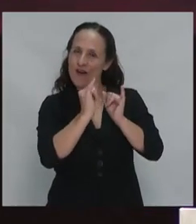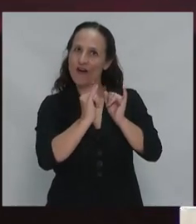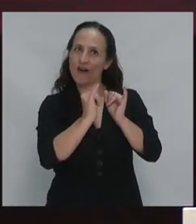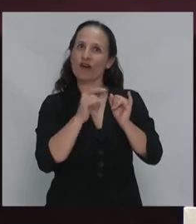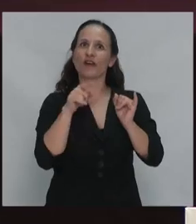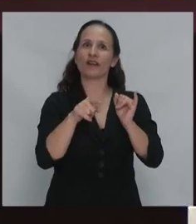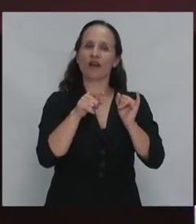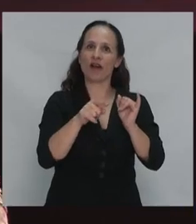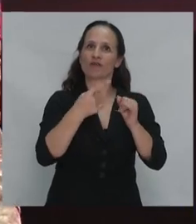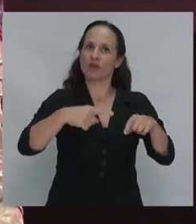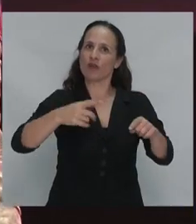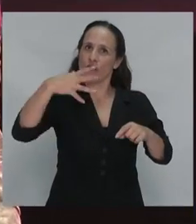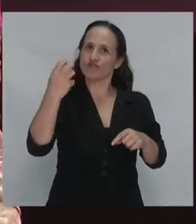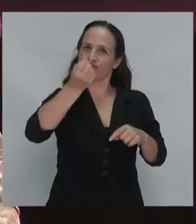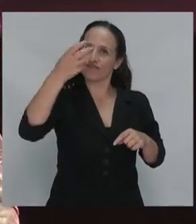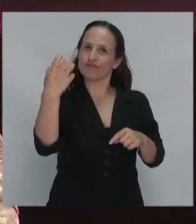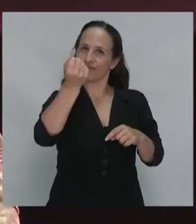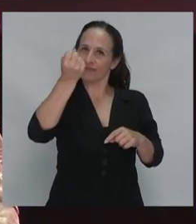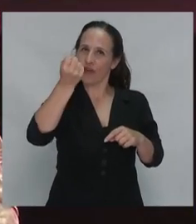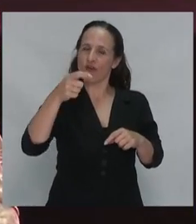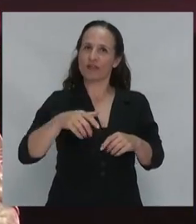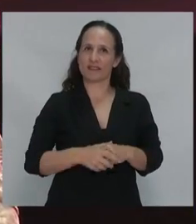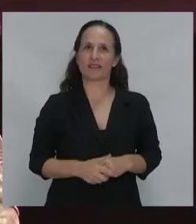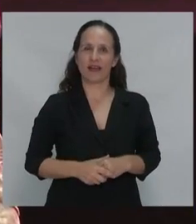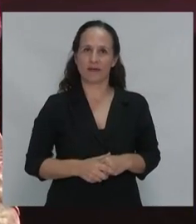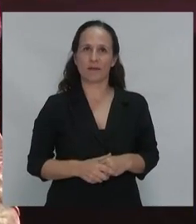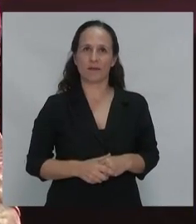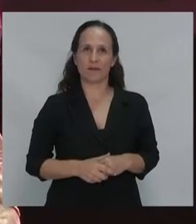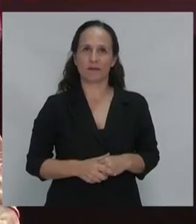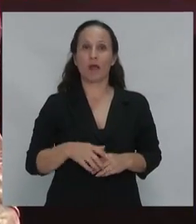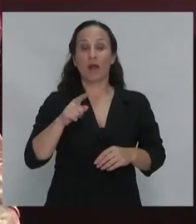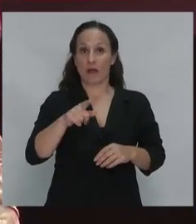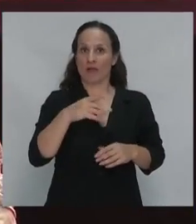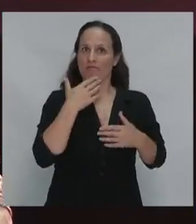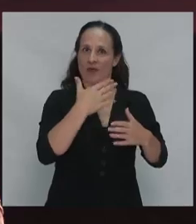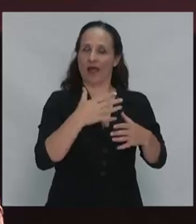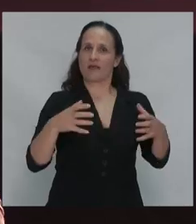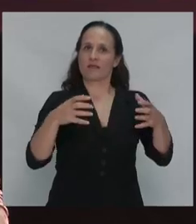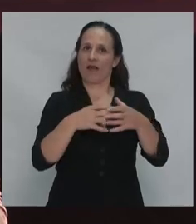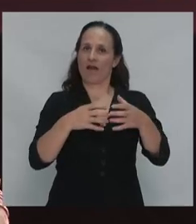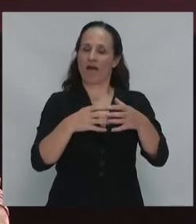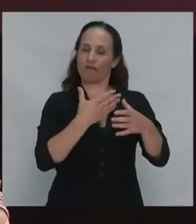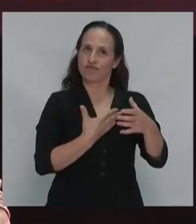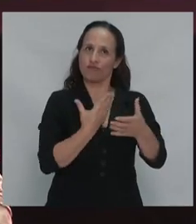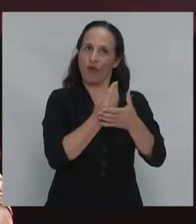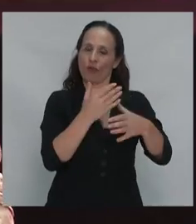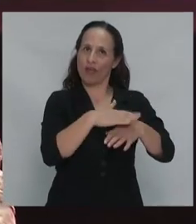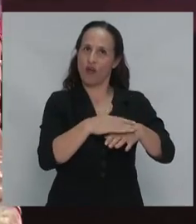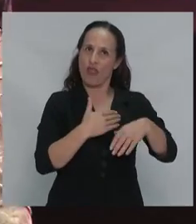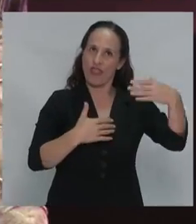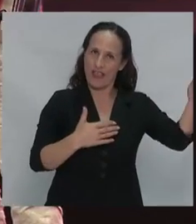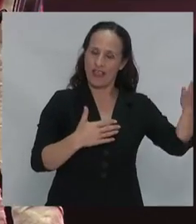conquistas que hemos logrado en nuestros países con los gobiernos de izquierdas que gobiernan y han gobernado